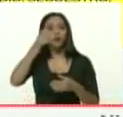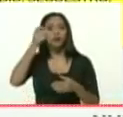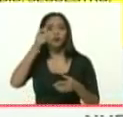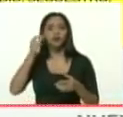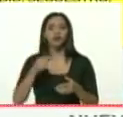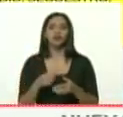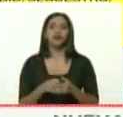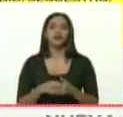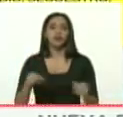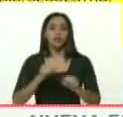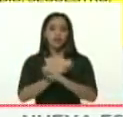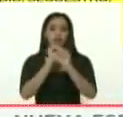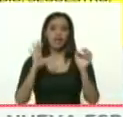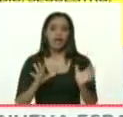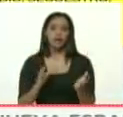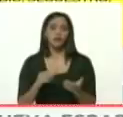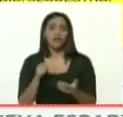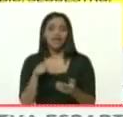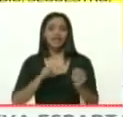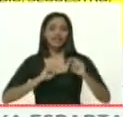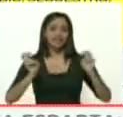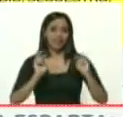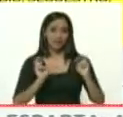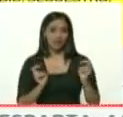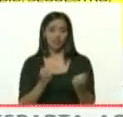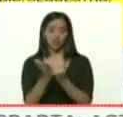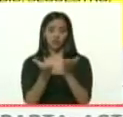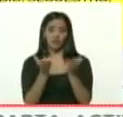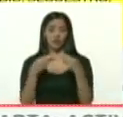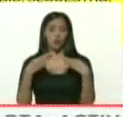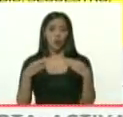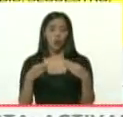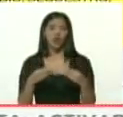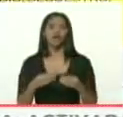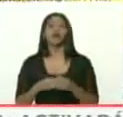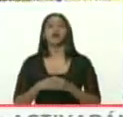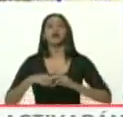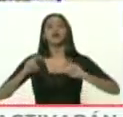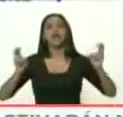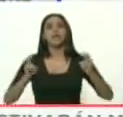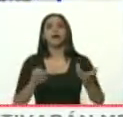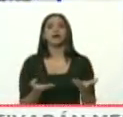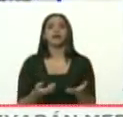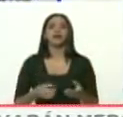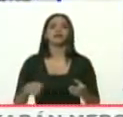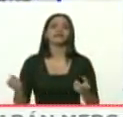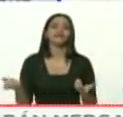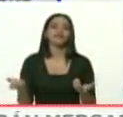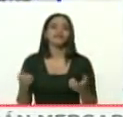evidentemente también el tema de los servicios públicos, el tema del sabotaje está